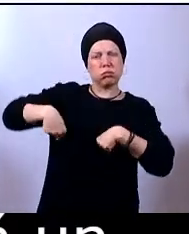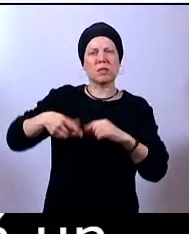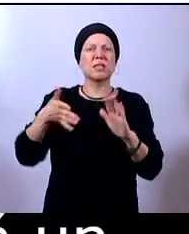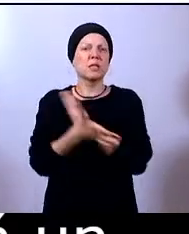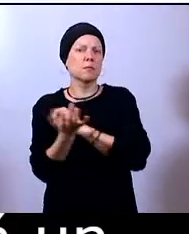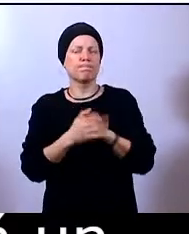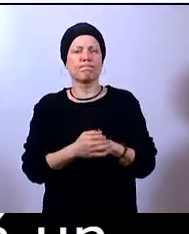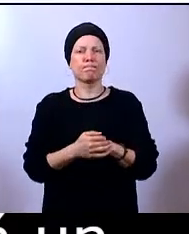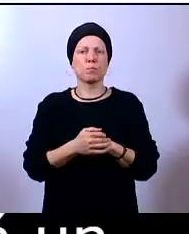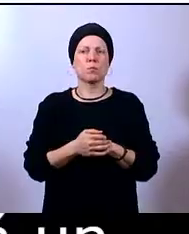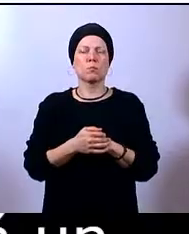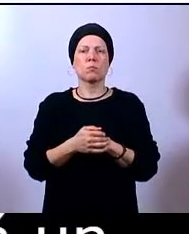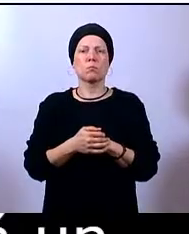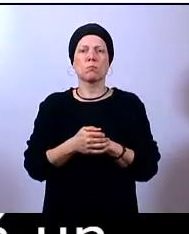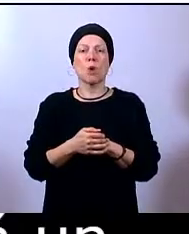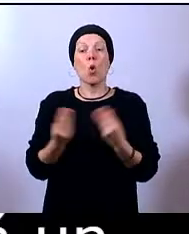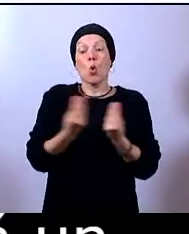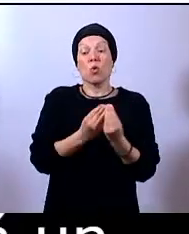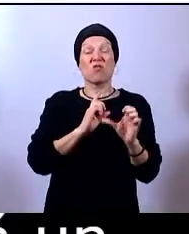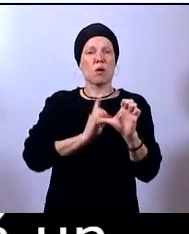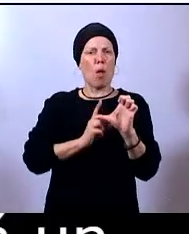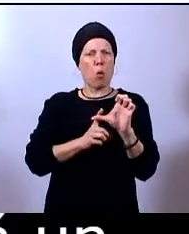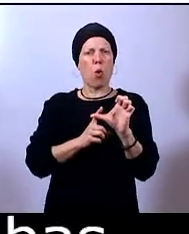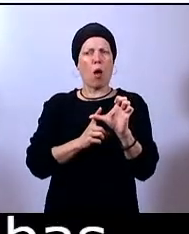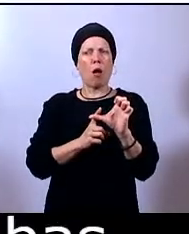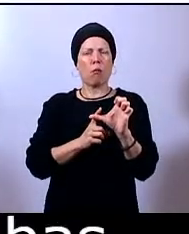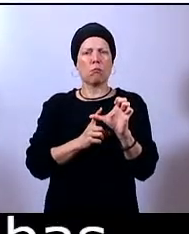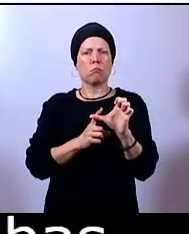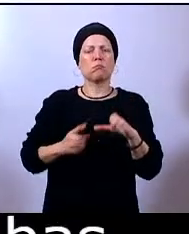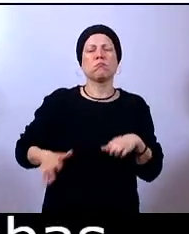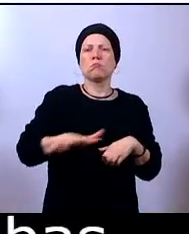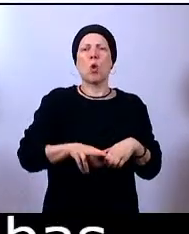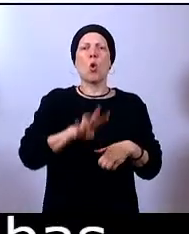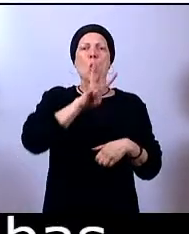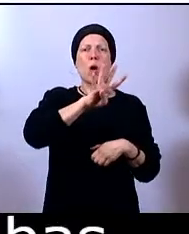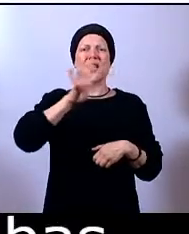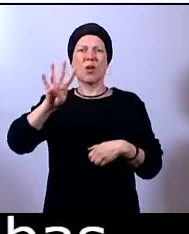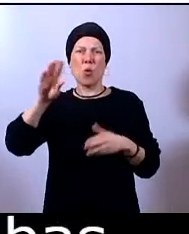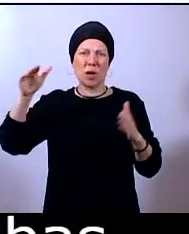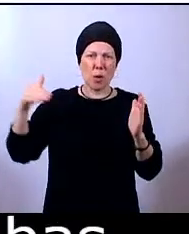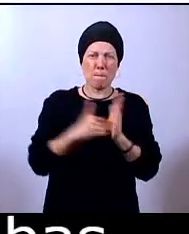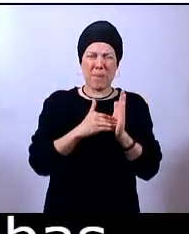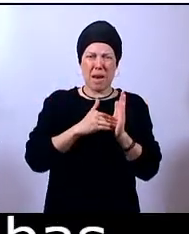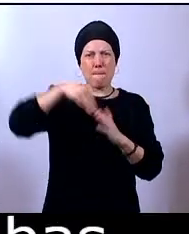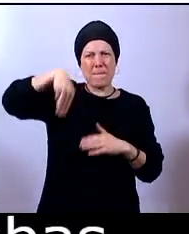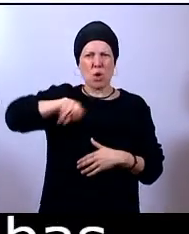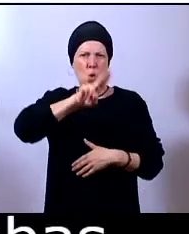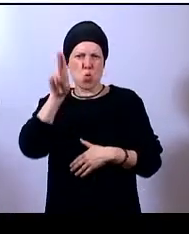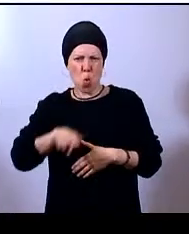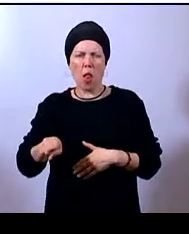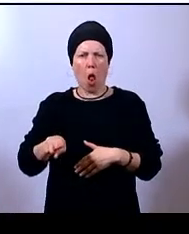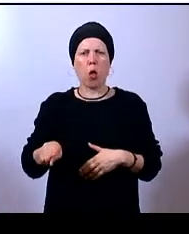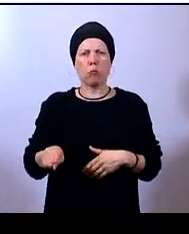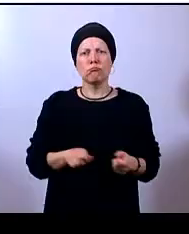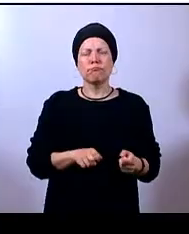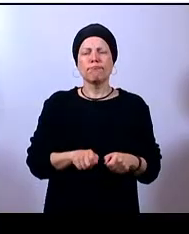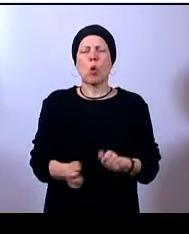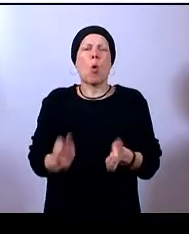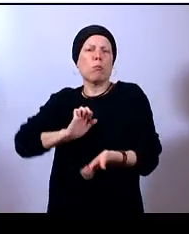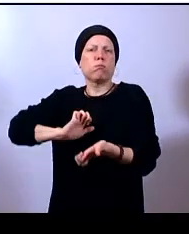supone la cesión por parte de la Junta de Extremadura de una parcela de 44.000 metros cuadrados en la plataforma